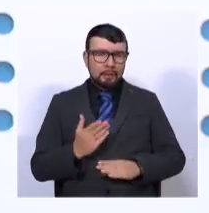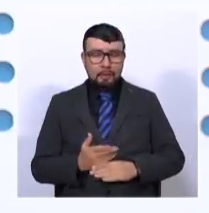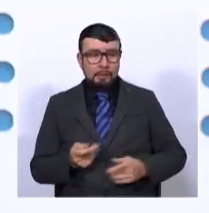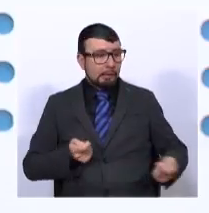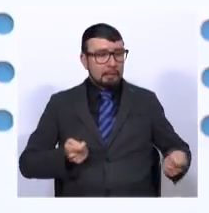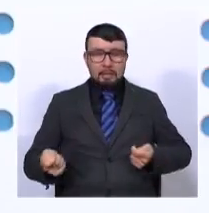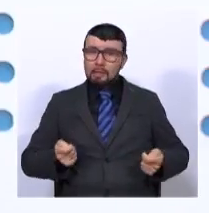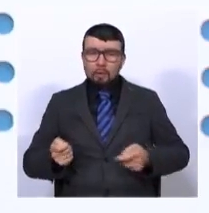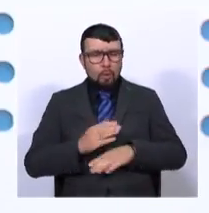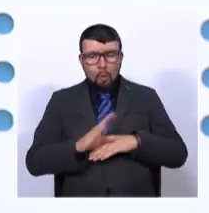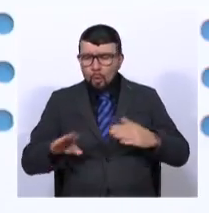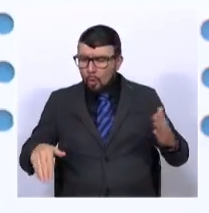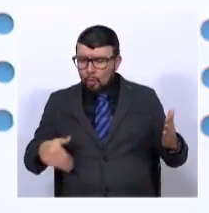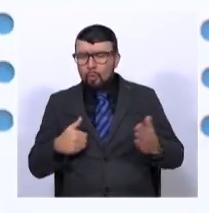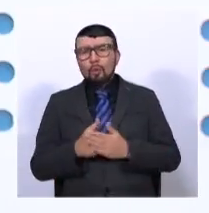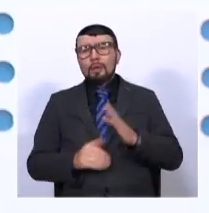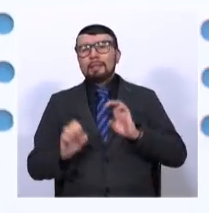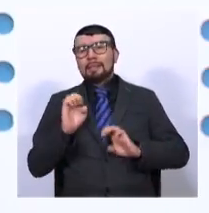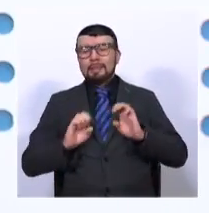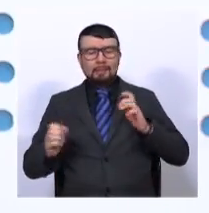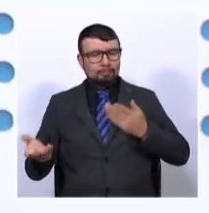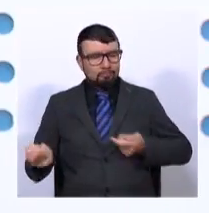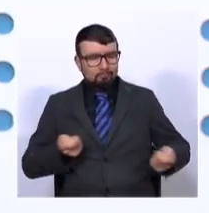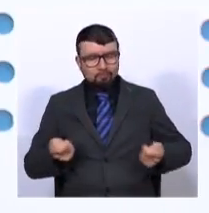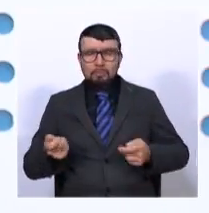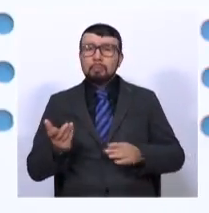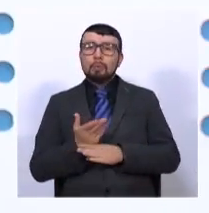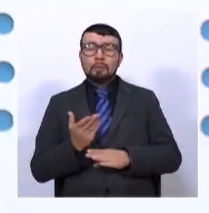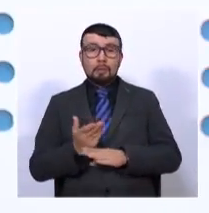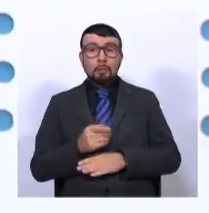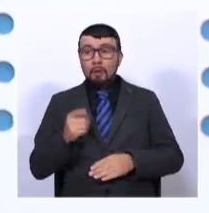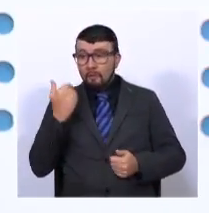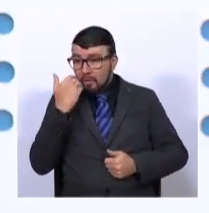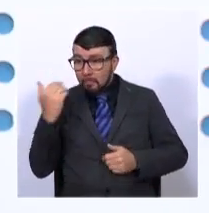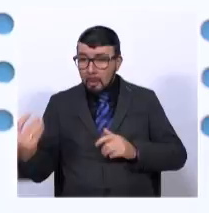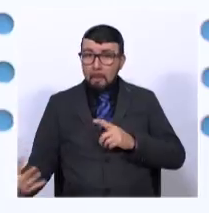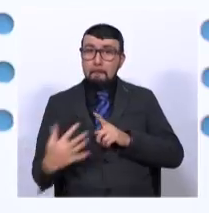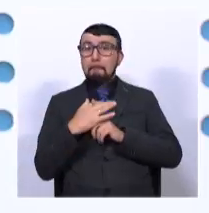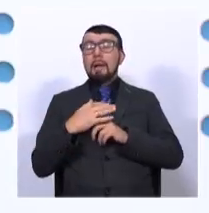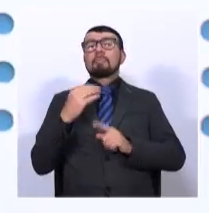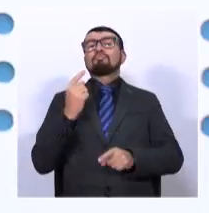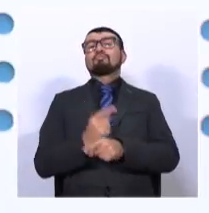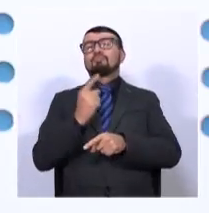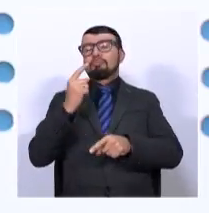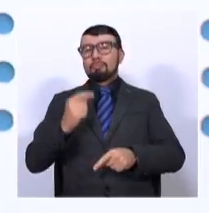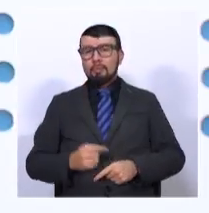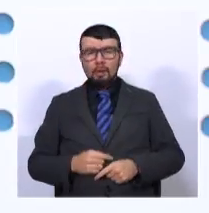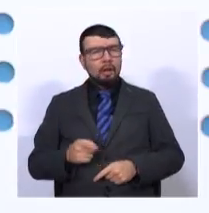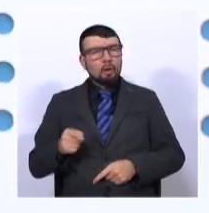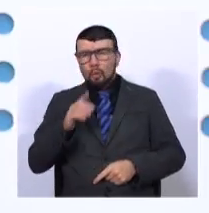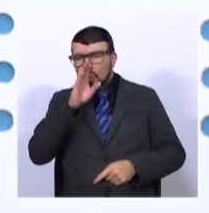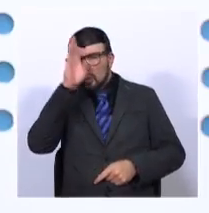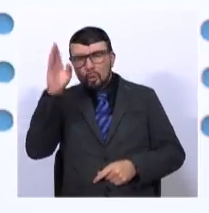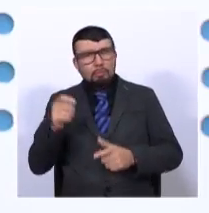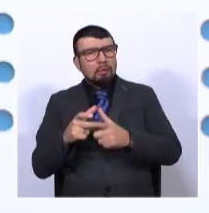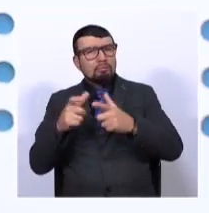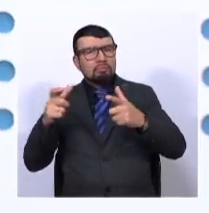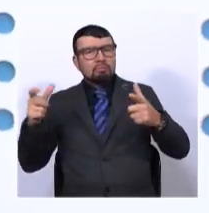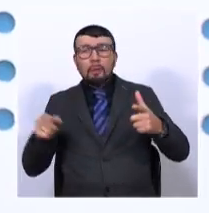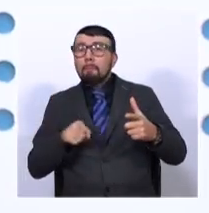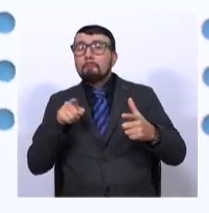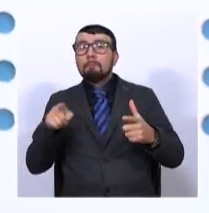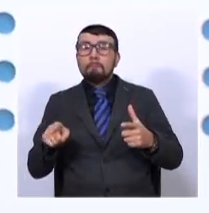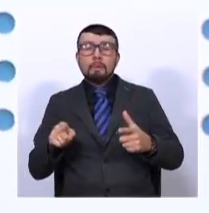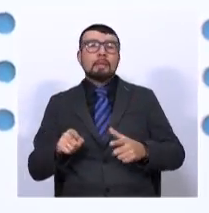el sistema inmunológico y pueden aparecer enfermedades. Lo más frecuente que aparece es